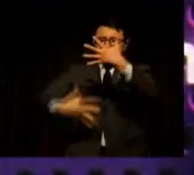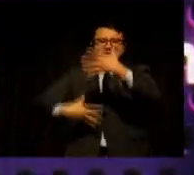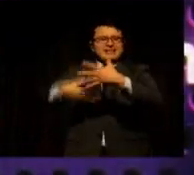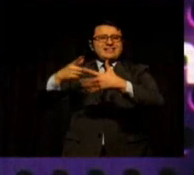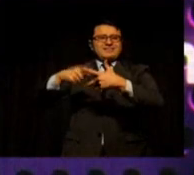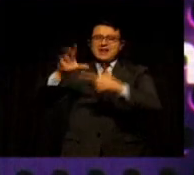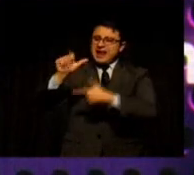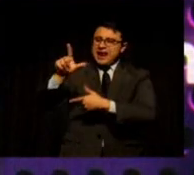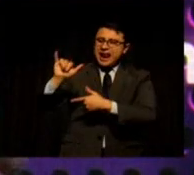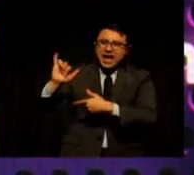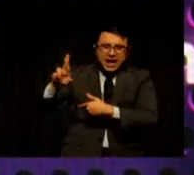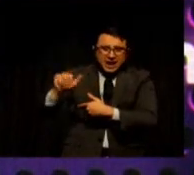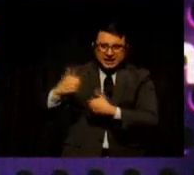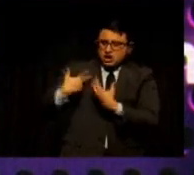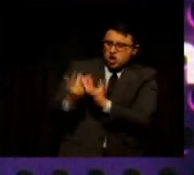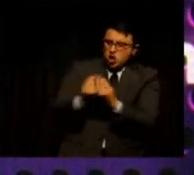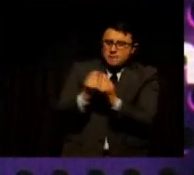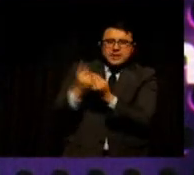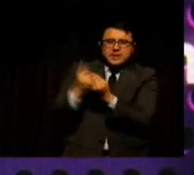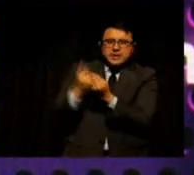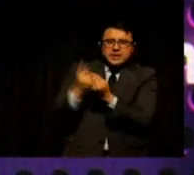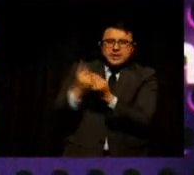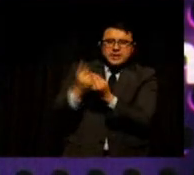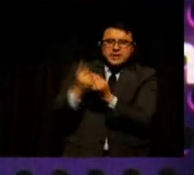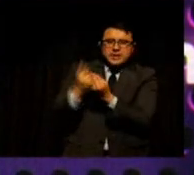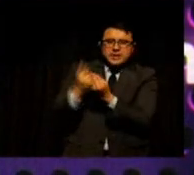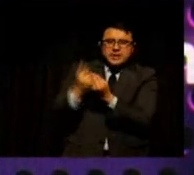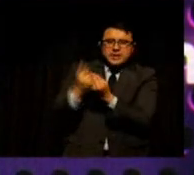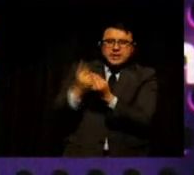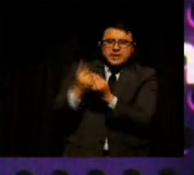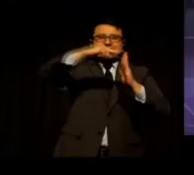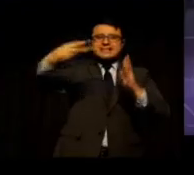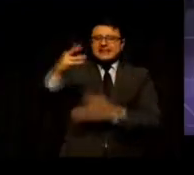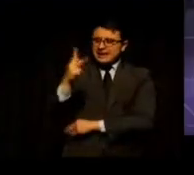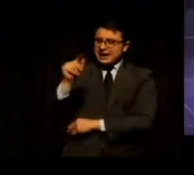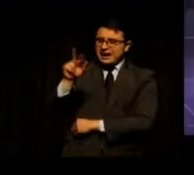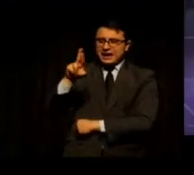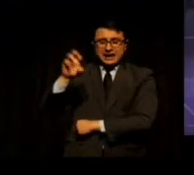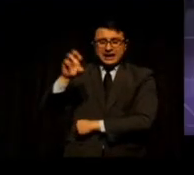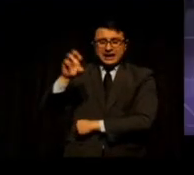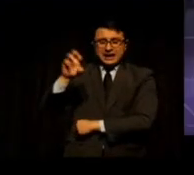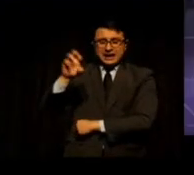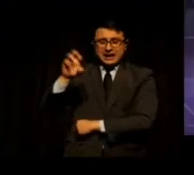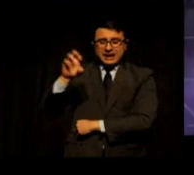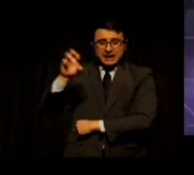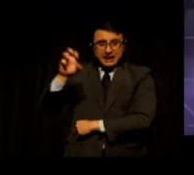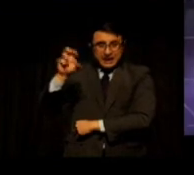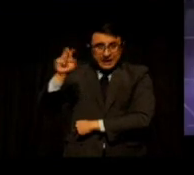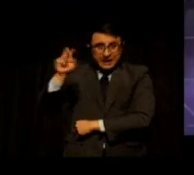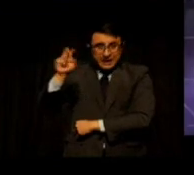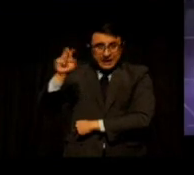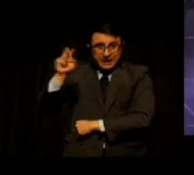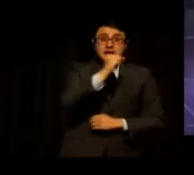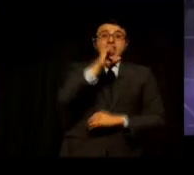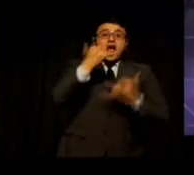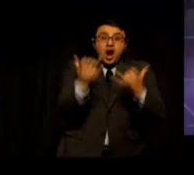compañeros de gobierno con la ministra karen y darnos cuenta que hay días